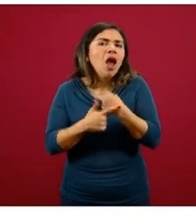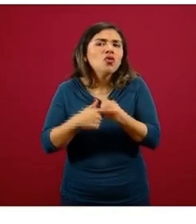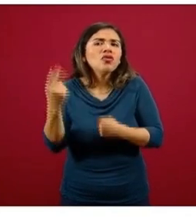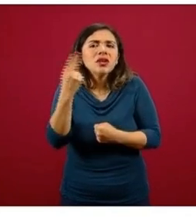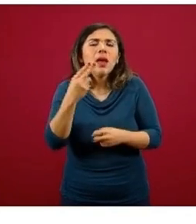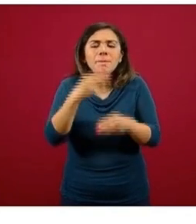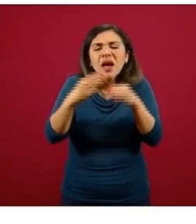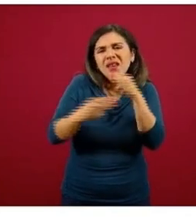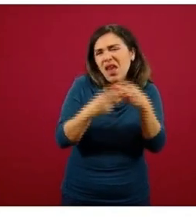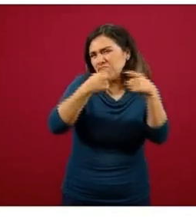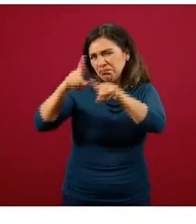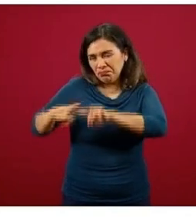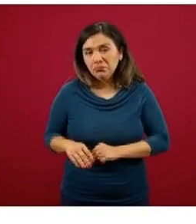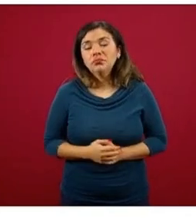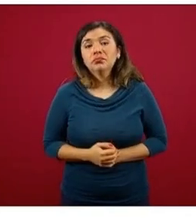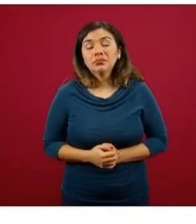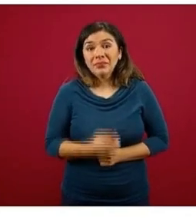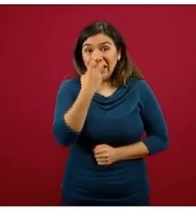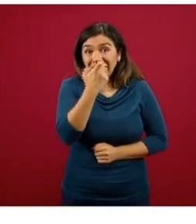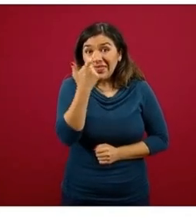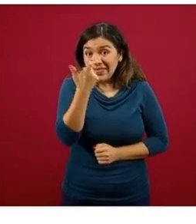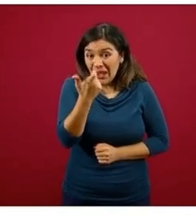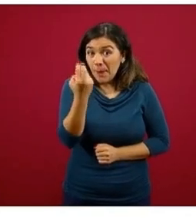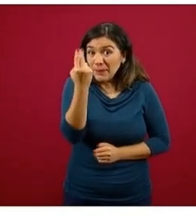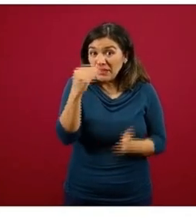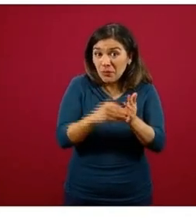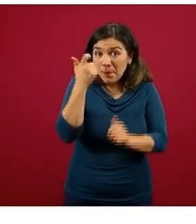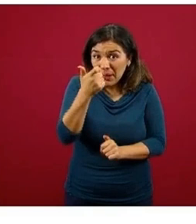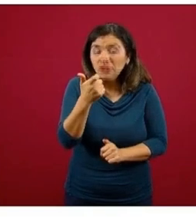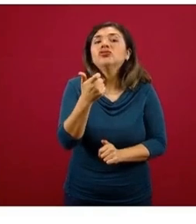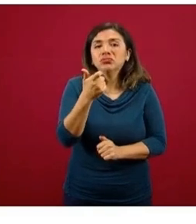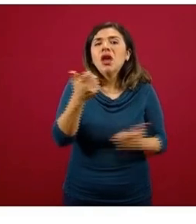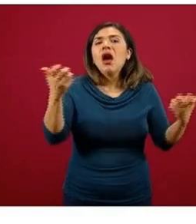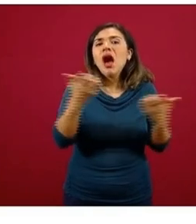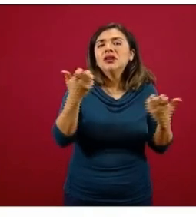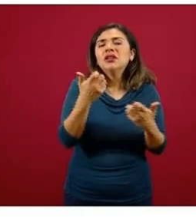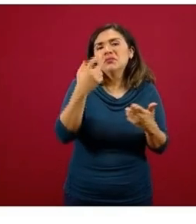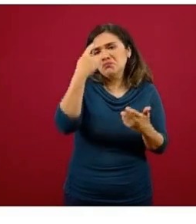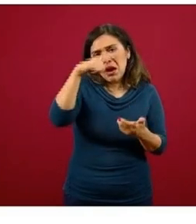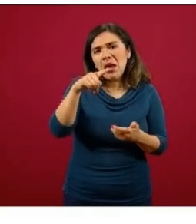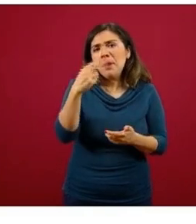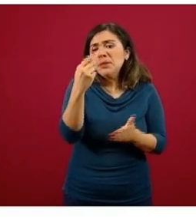de herramienta. Entonces, esta cantidad va a llegar a los